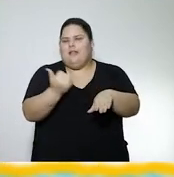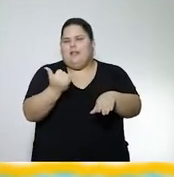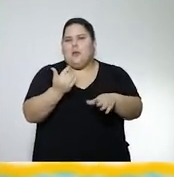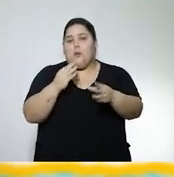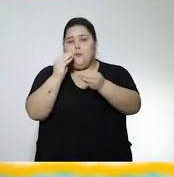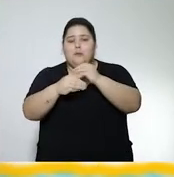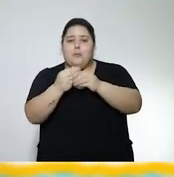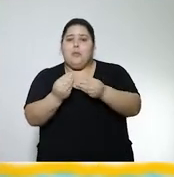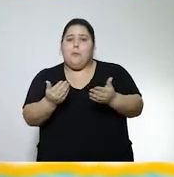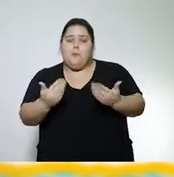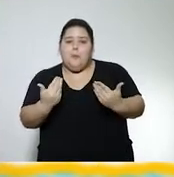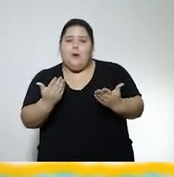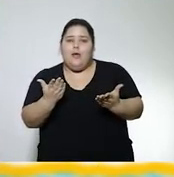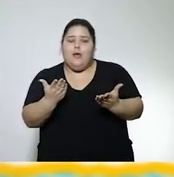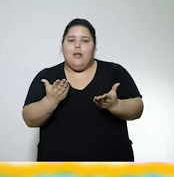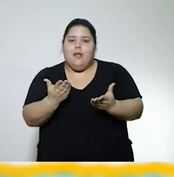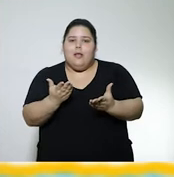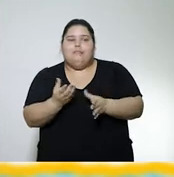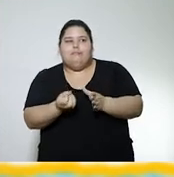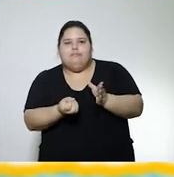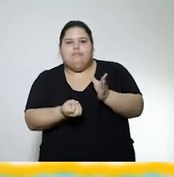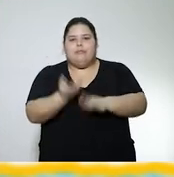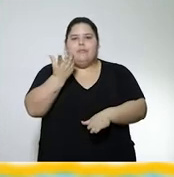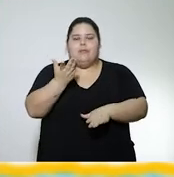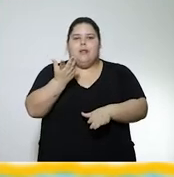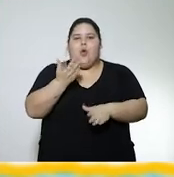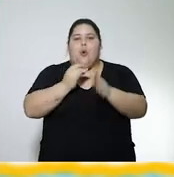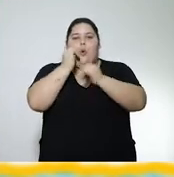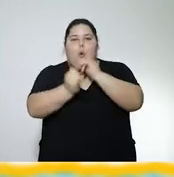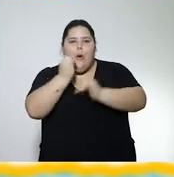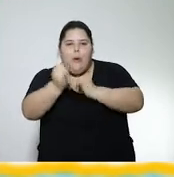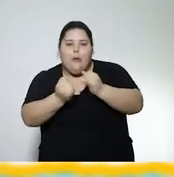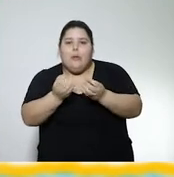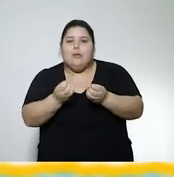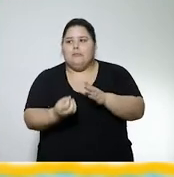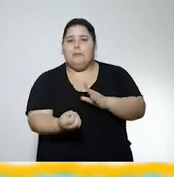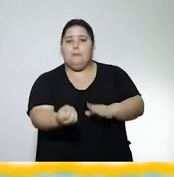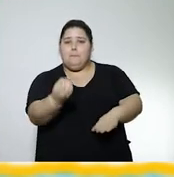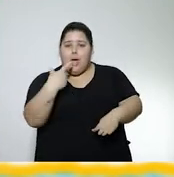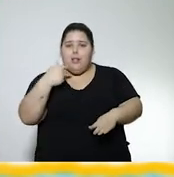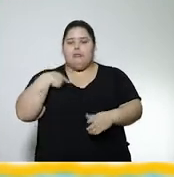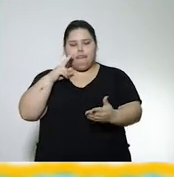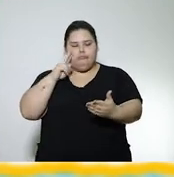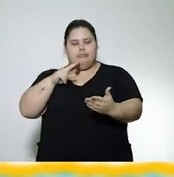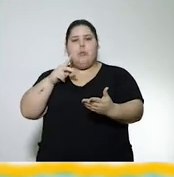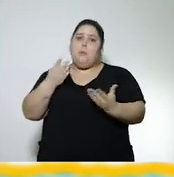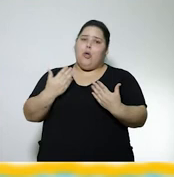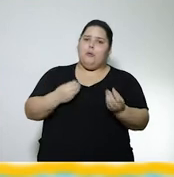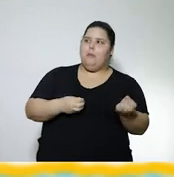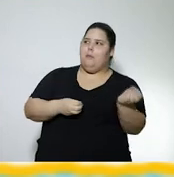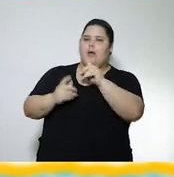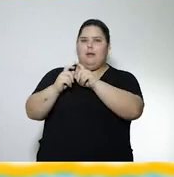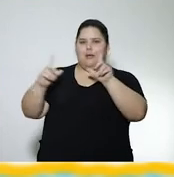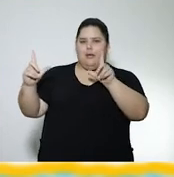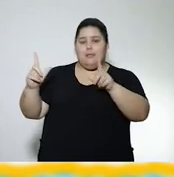tenemos tiempo y en familia, podemos armar historias y mandarlas acá? Nosotros las vamos a ver y tal vez las pasamos. ¿Qué les